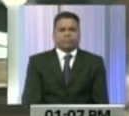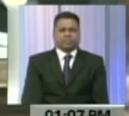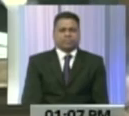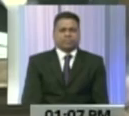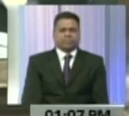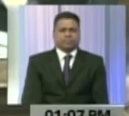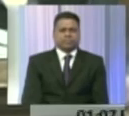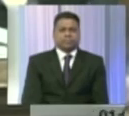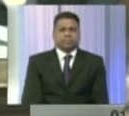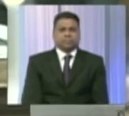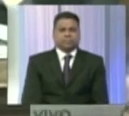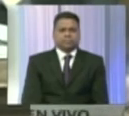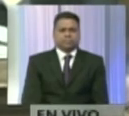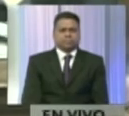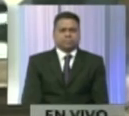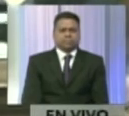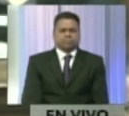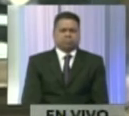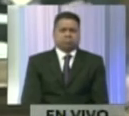Bueno, tenerla.